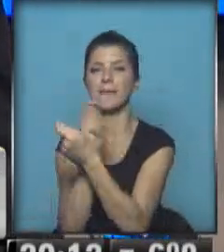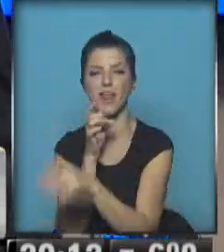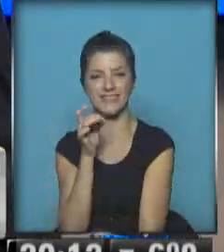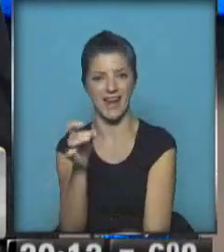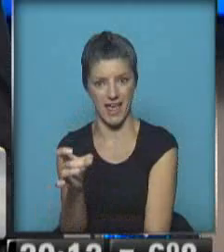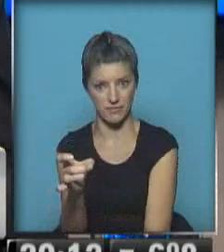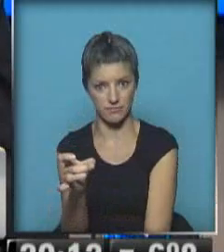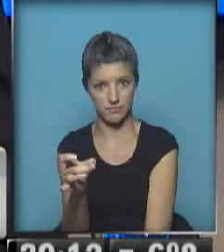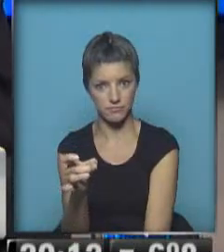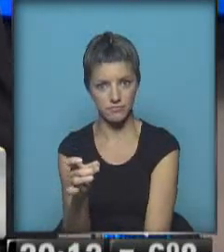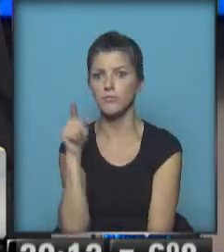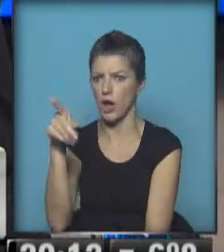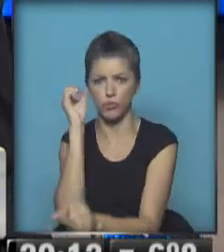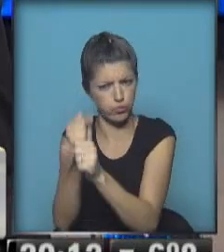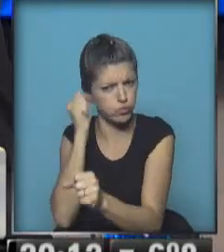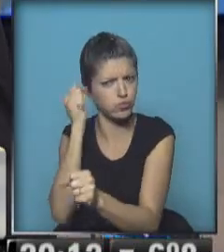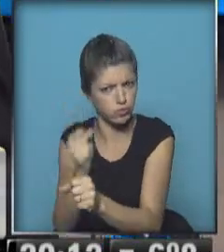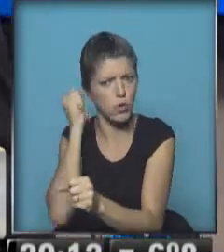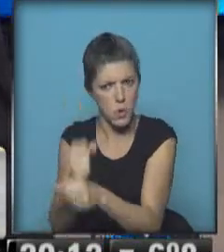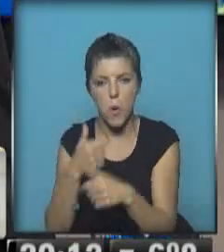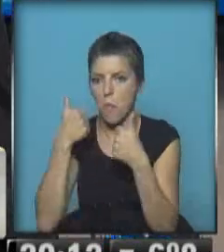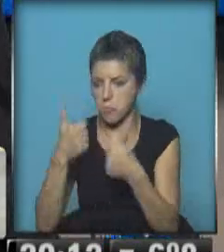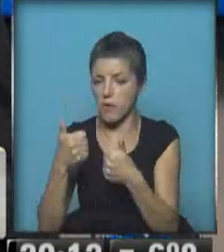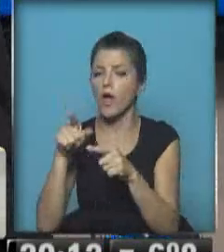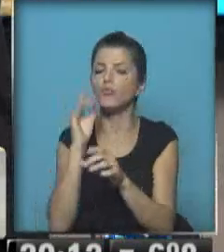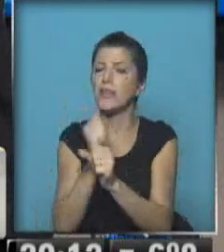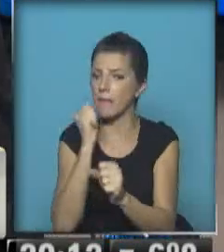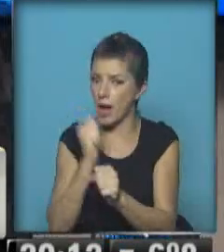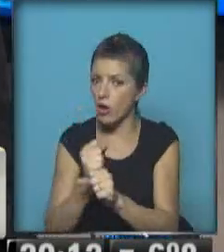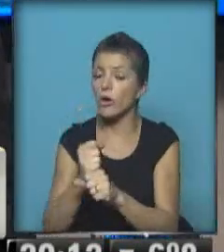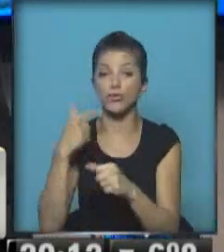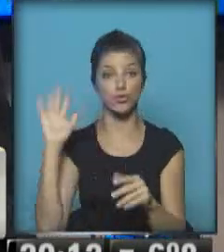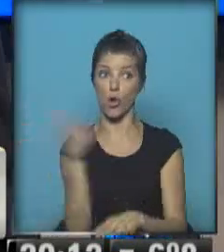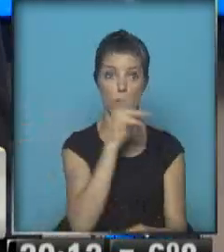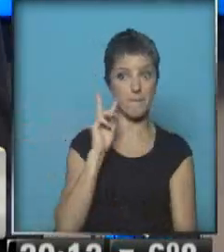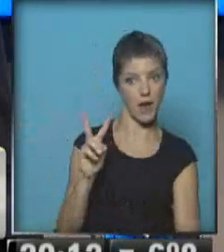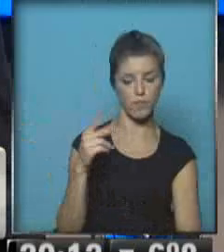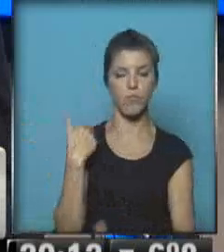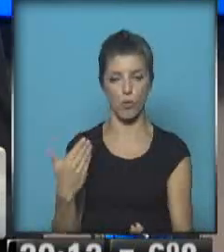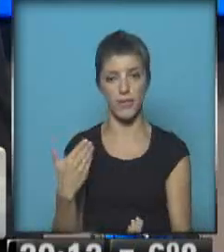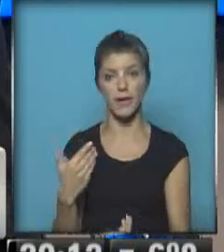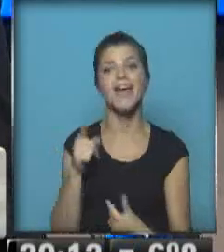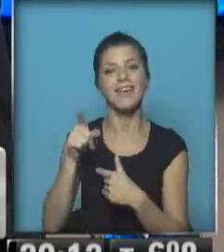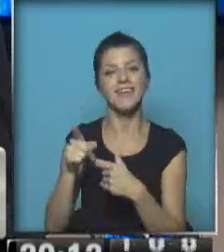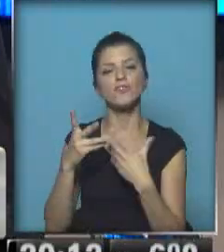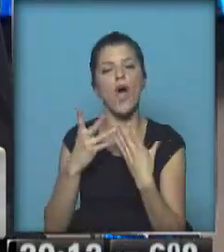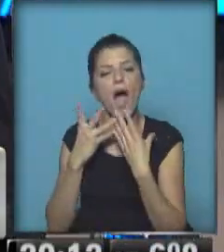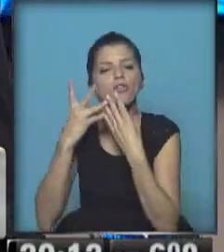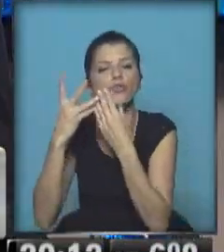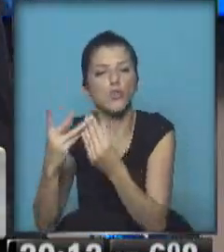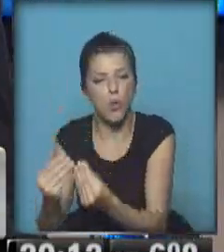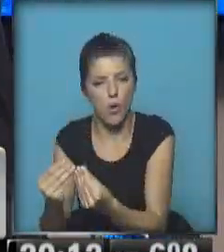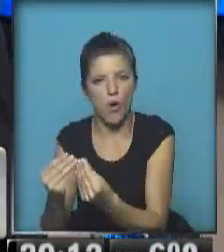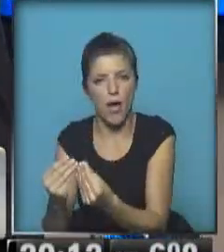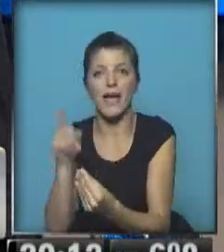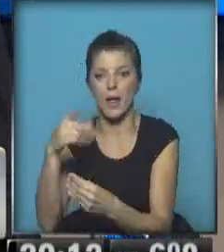eh ando trabajó con mucha eficiencia era un trabajo que era muy visible Y de alguna manera eso contribuyó a instalar